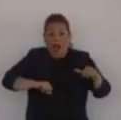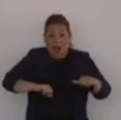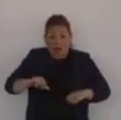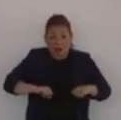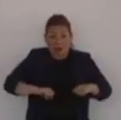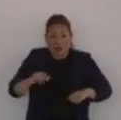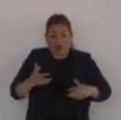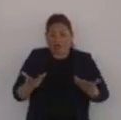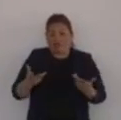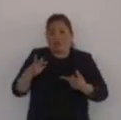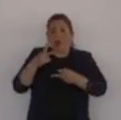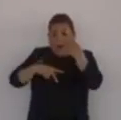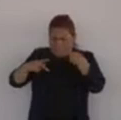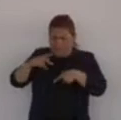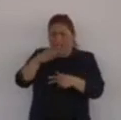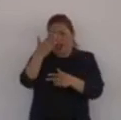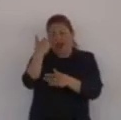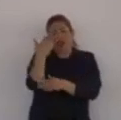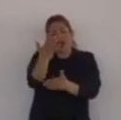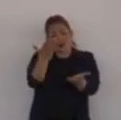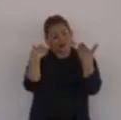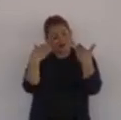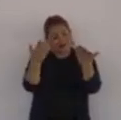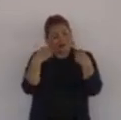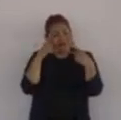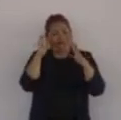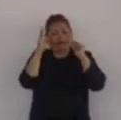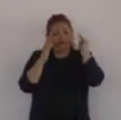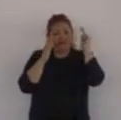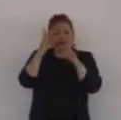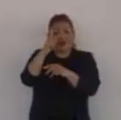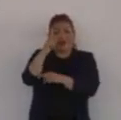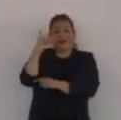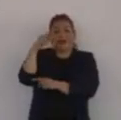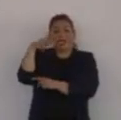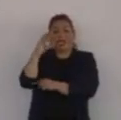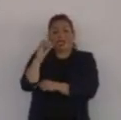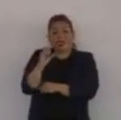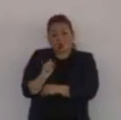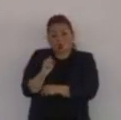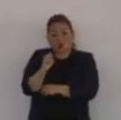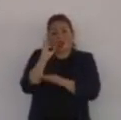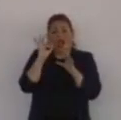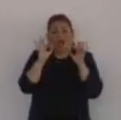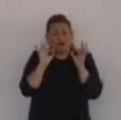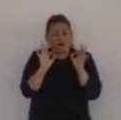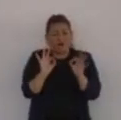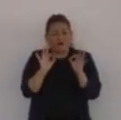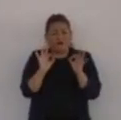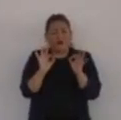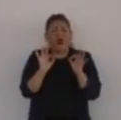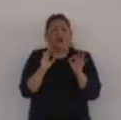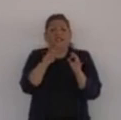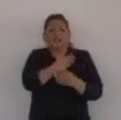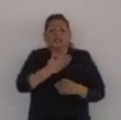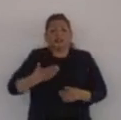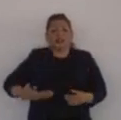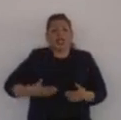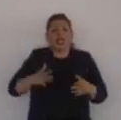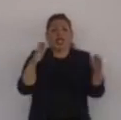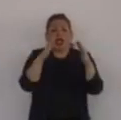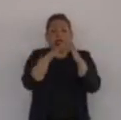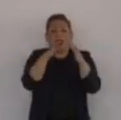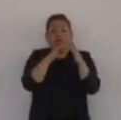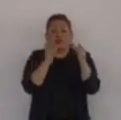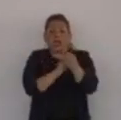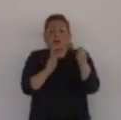que vengan aquí a Los Pinos, que se convirtió en la de la residencia oficial de los presidentes a la Casa